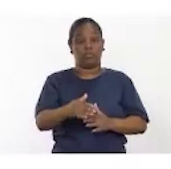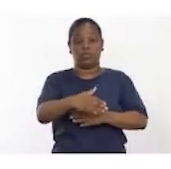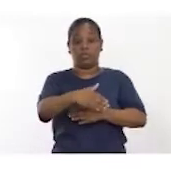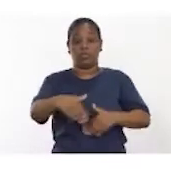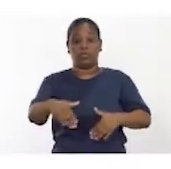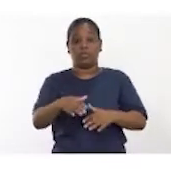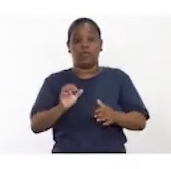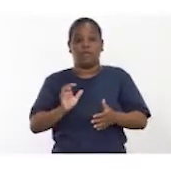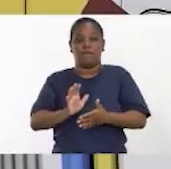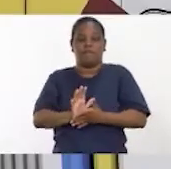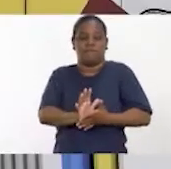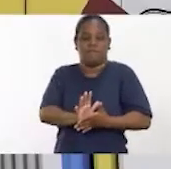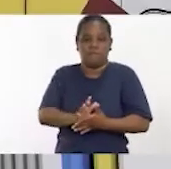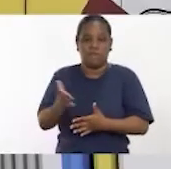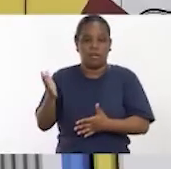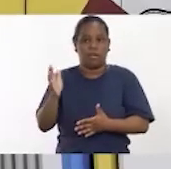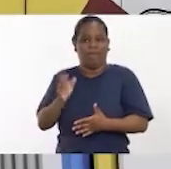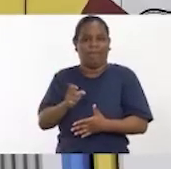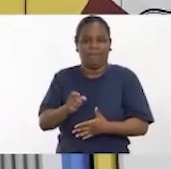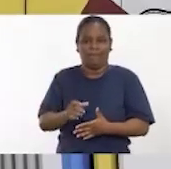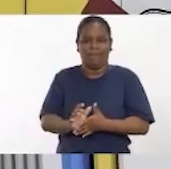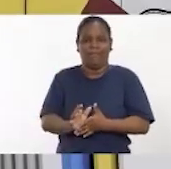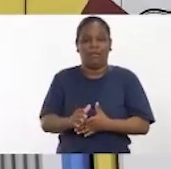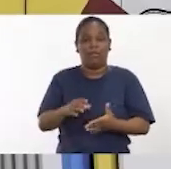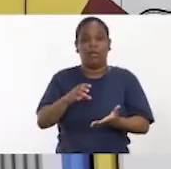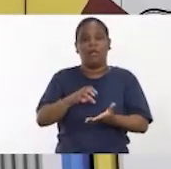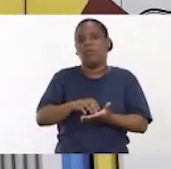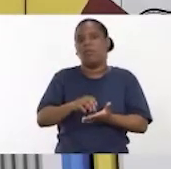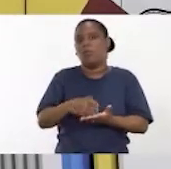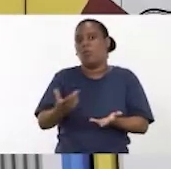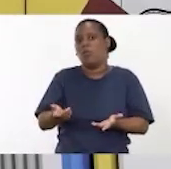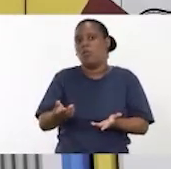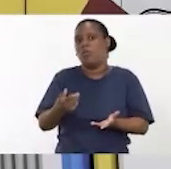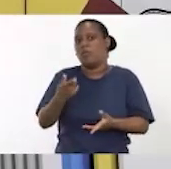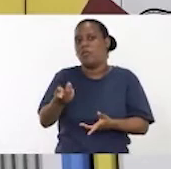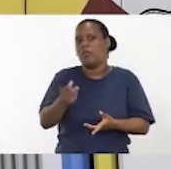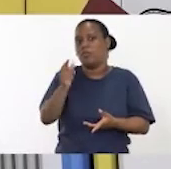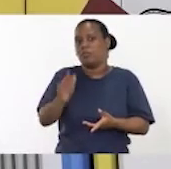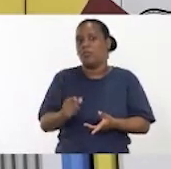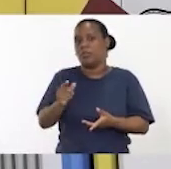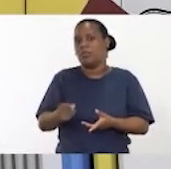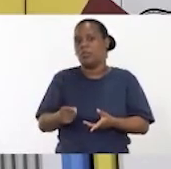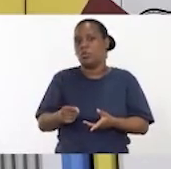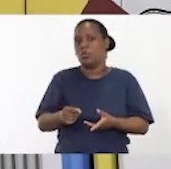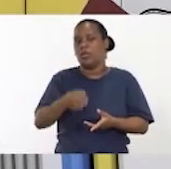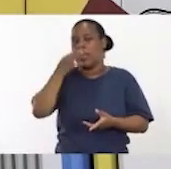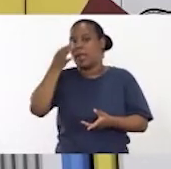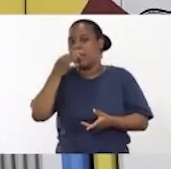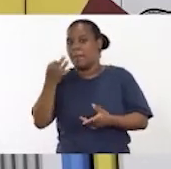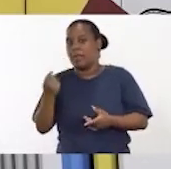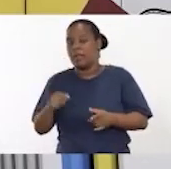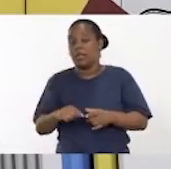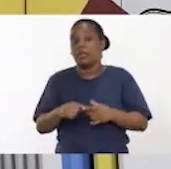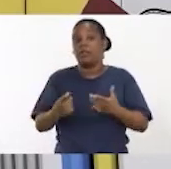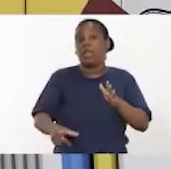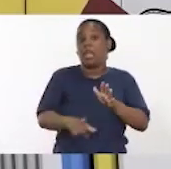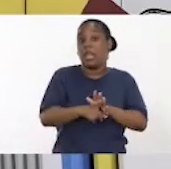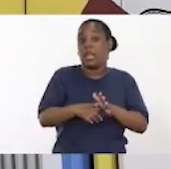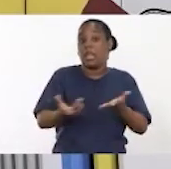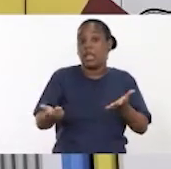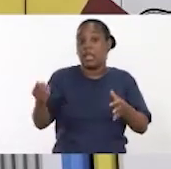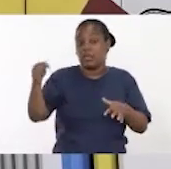frena bruscamente. ¿Hacia dónde se mueven los pasajeros? Justifique su respuesta. ¿Qué ley se pone de